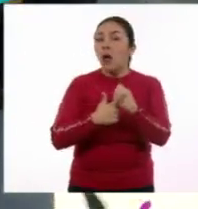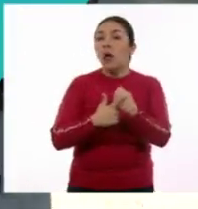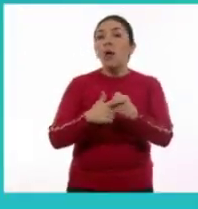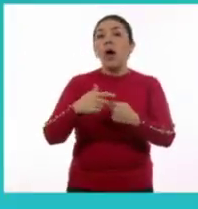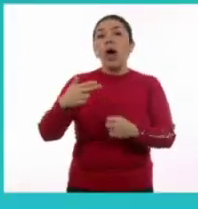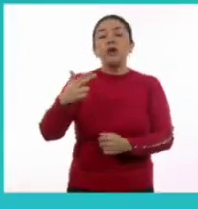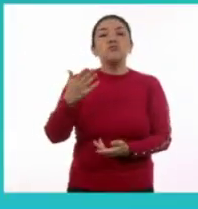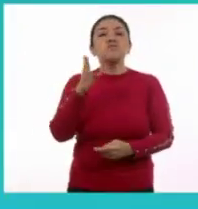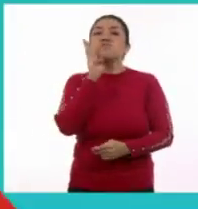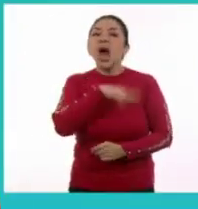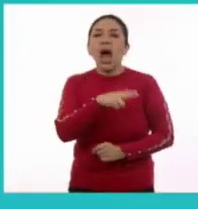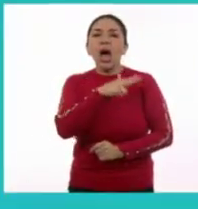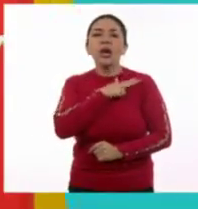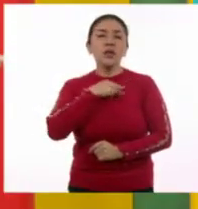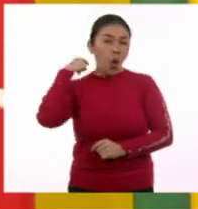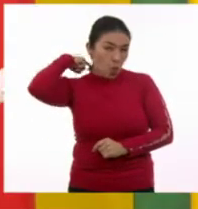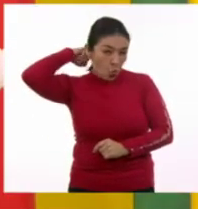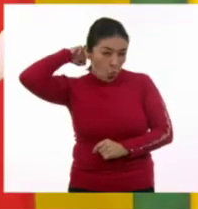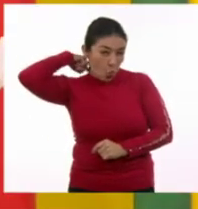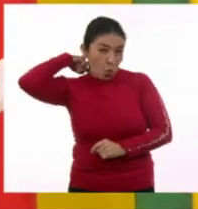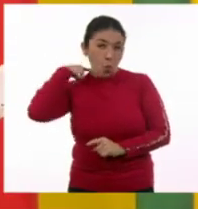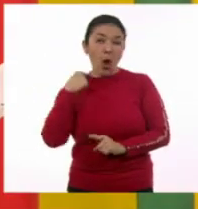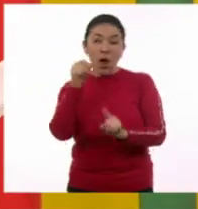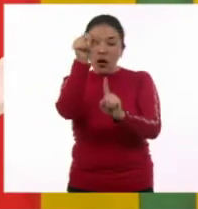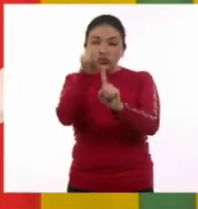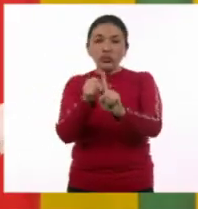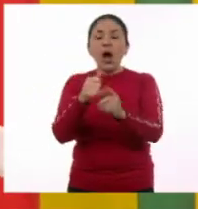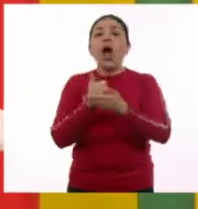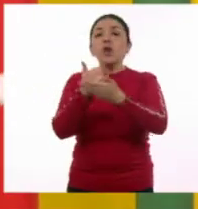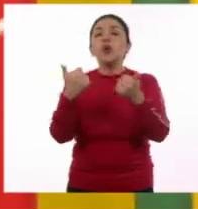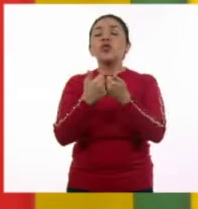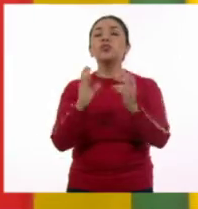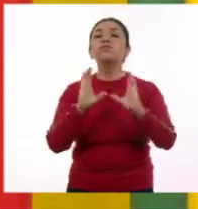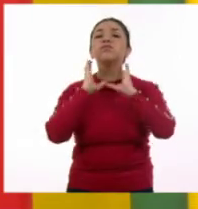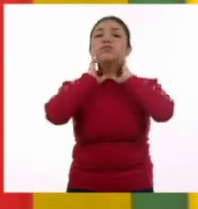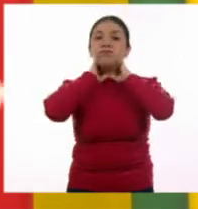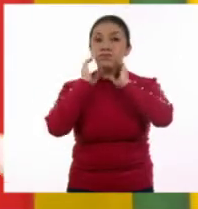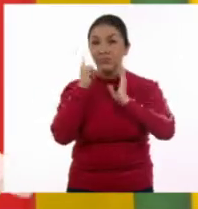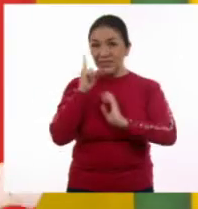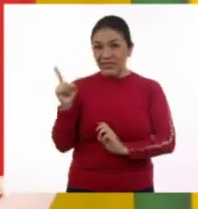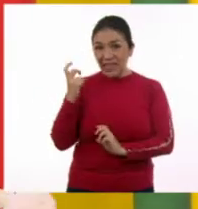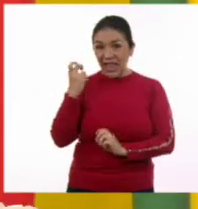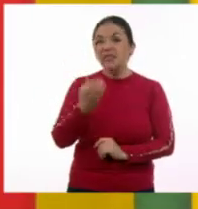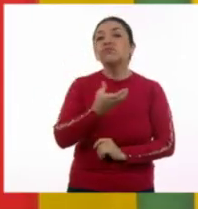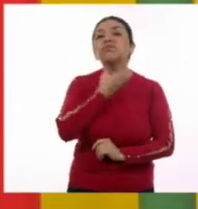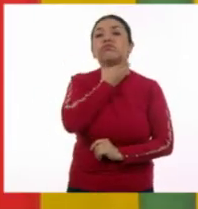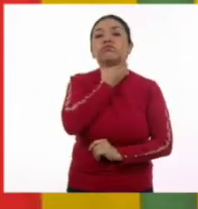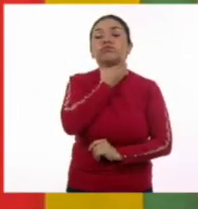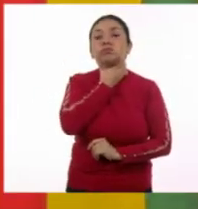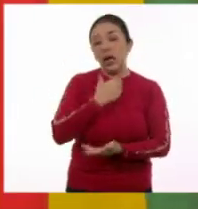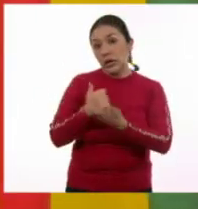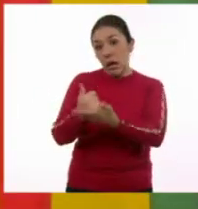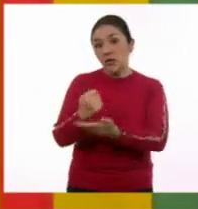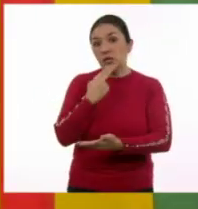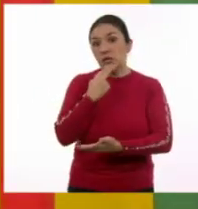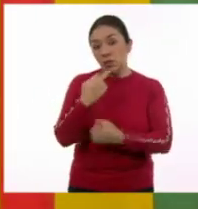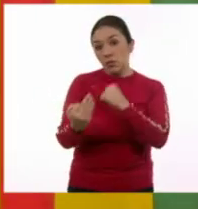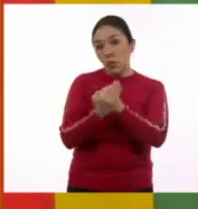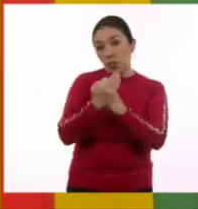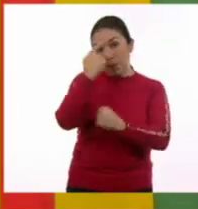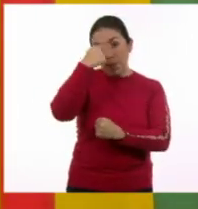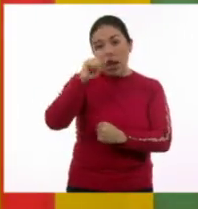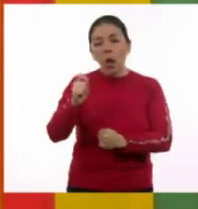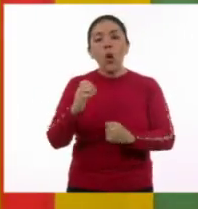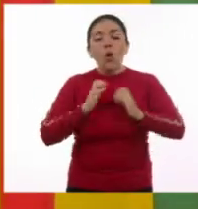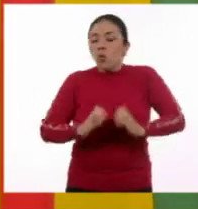cervical es decir en cuello nos va ayudar este collar in y éste nos va a ayudar principalmente como lo mencionamos para